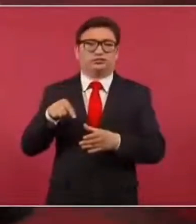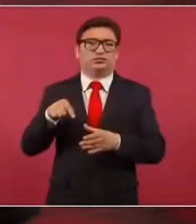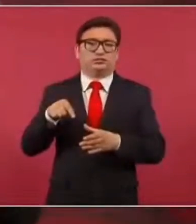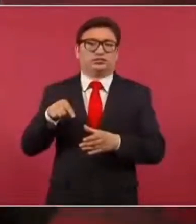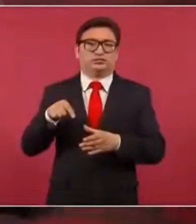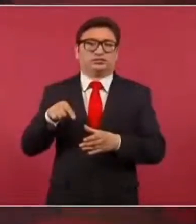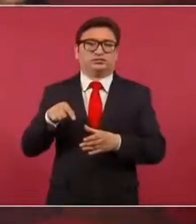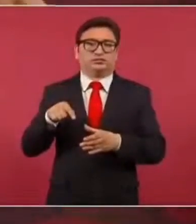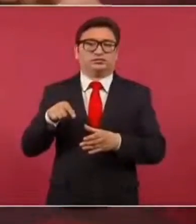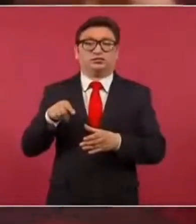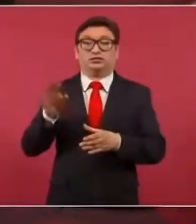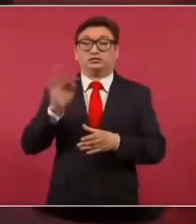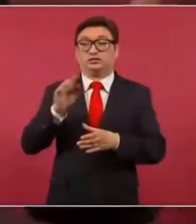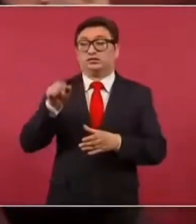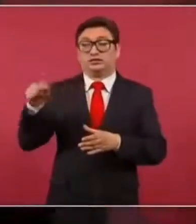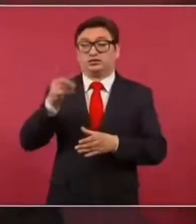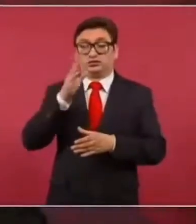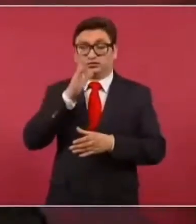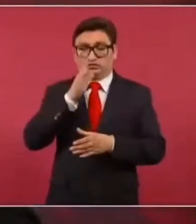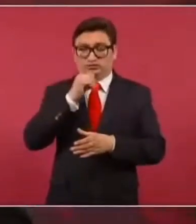aunque tú no puedes